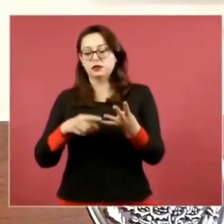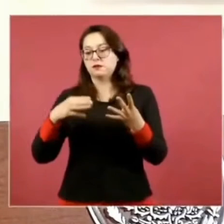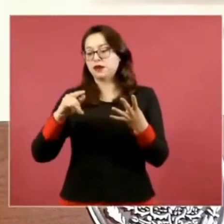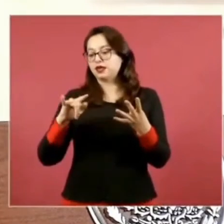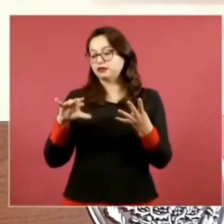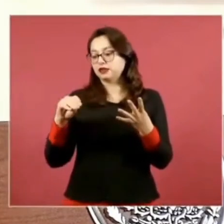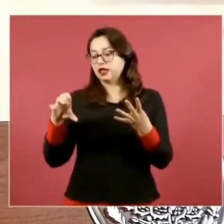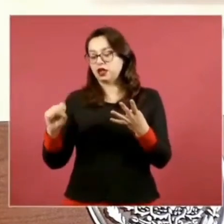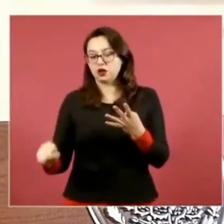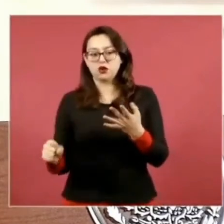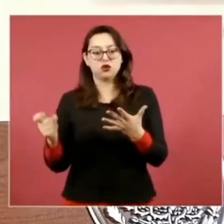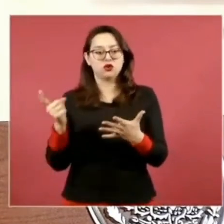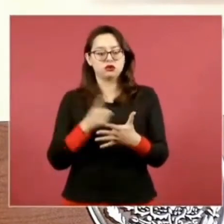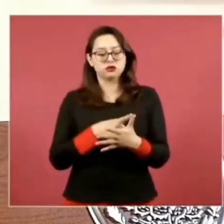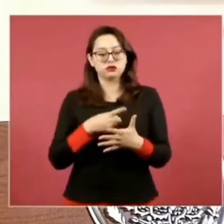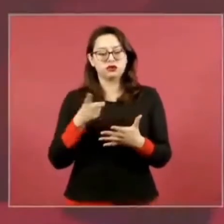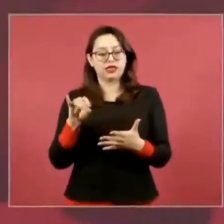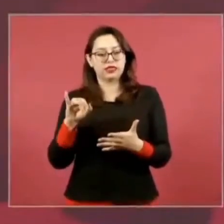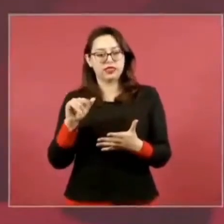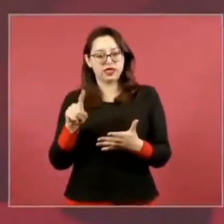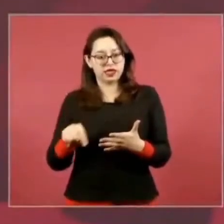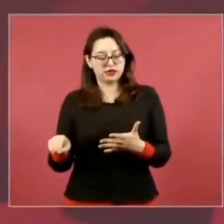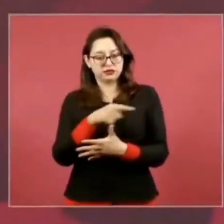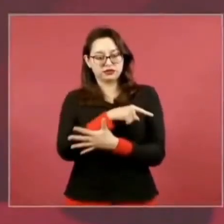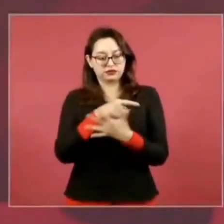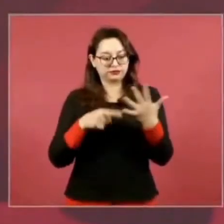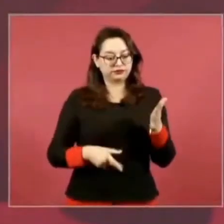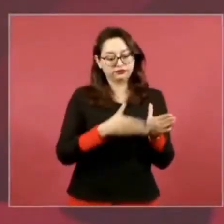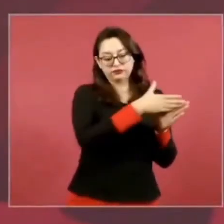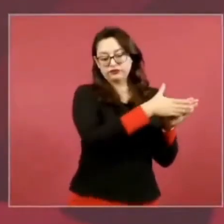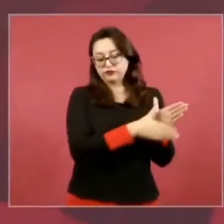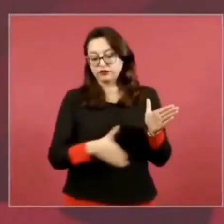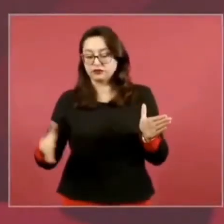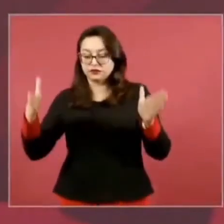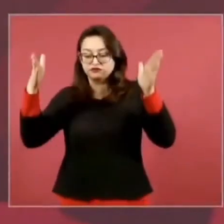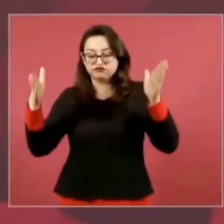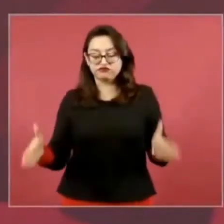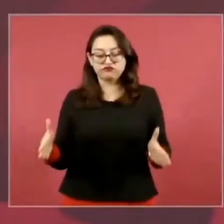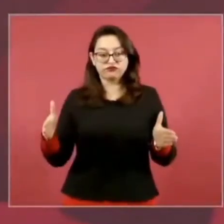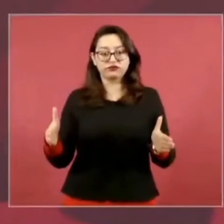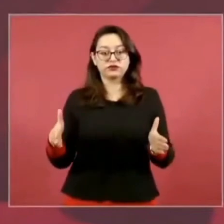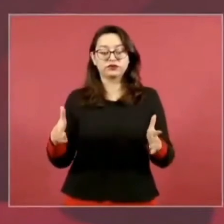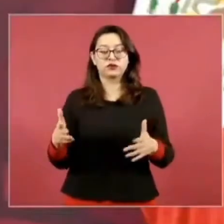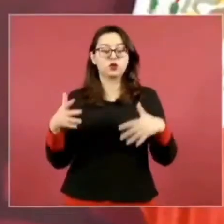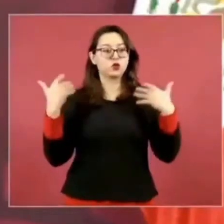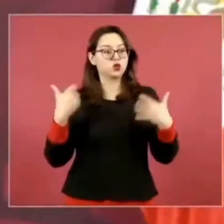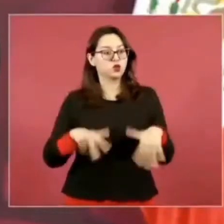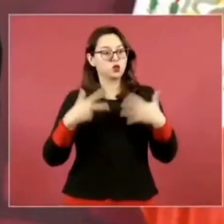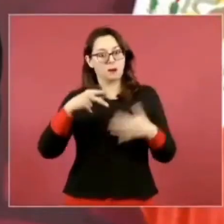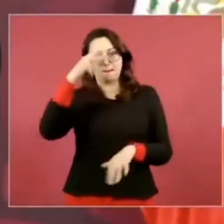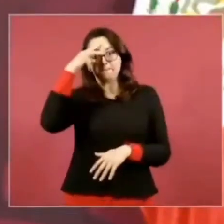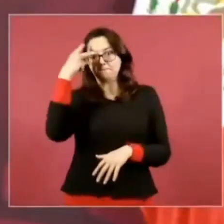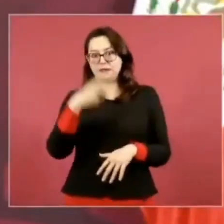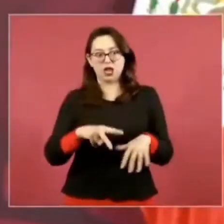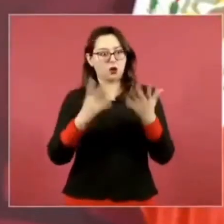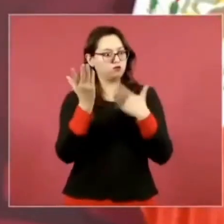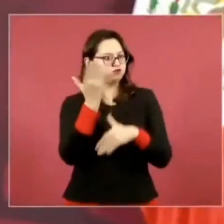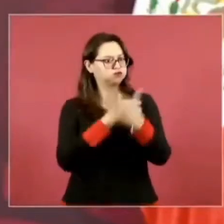y Díaz Ordaz. Se le conoció como el periodo del milagro mexicano en